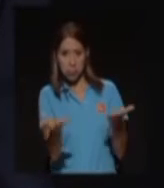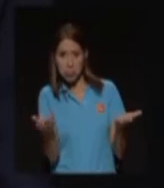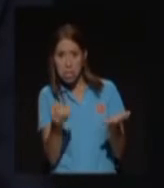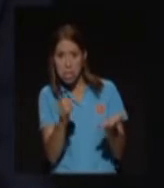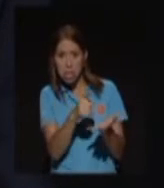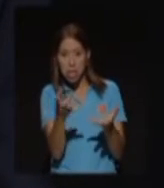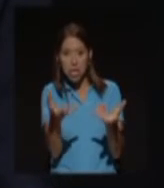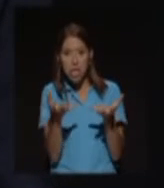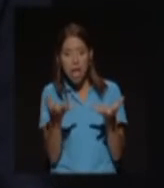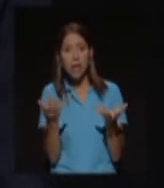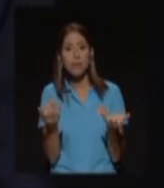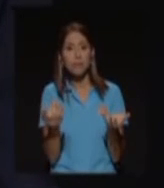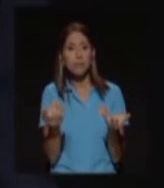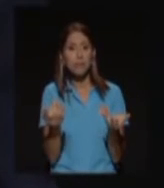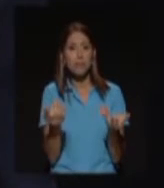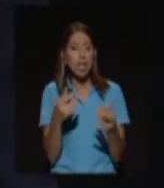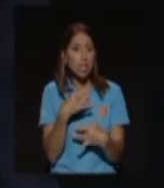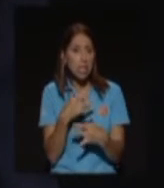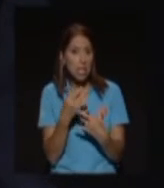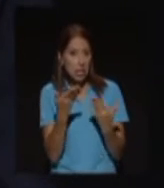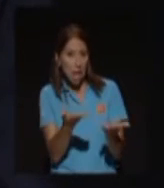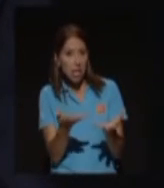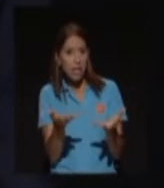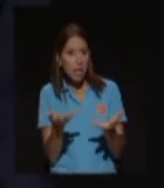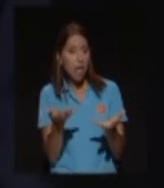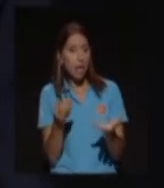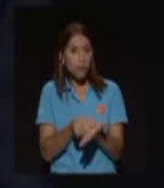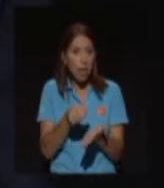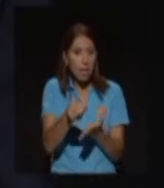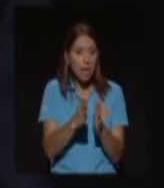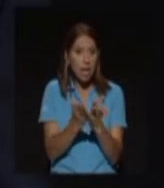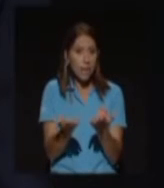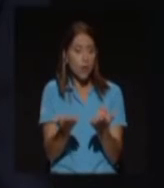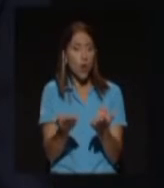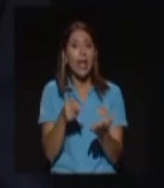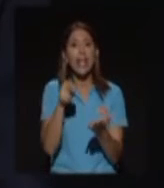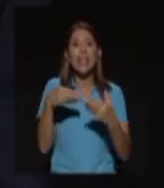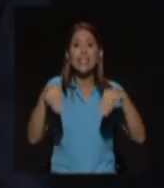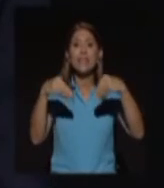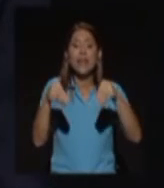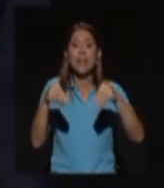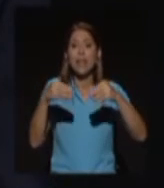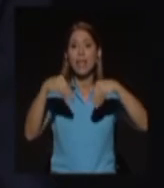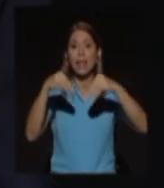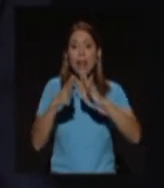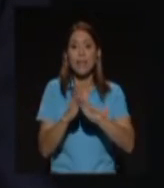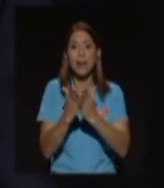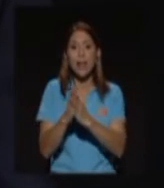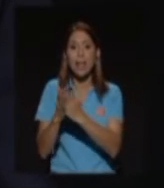quiere, si se interesa en ella y quiere pues, adquirir el libro, ¿verdad?, que está en la librería de la Universidad de Costa